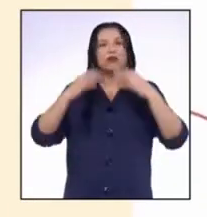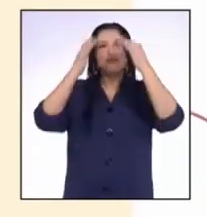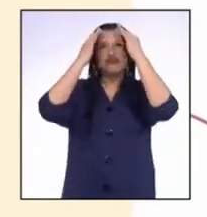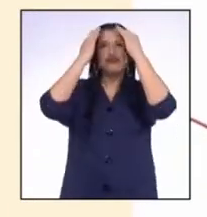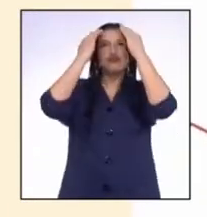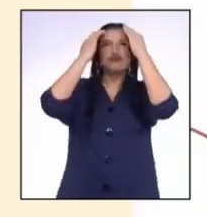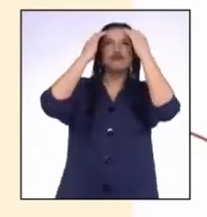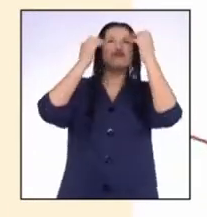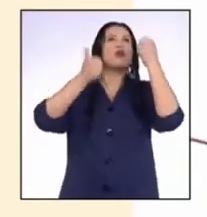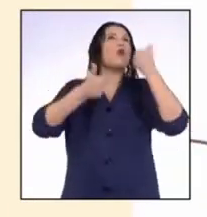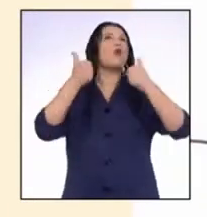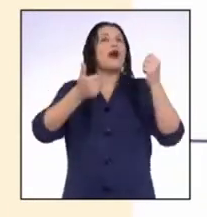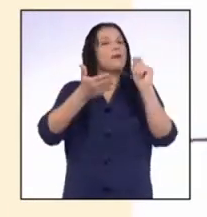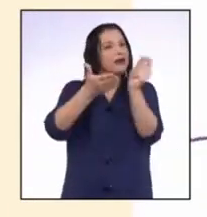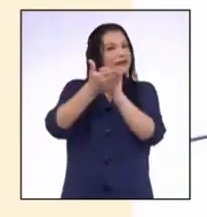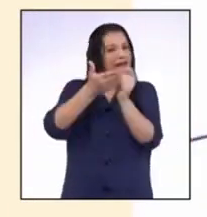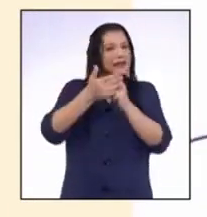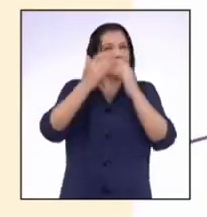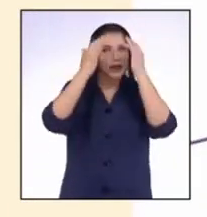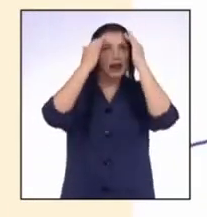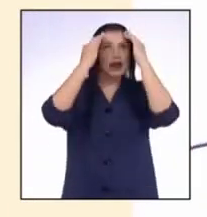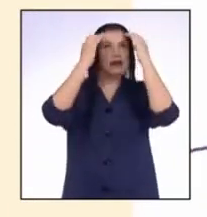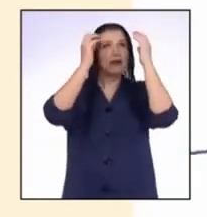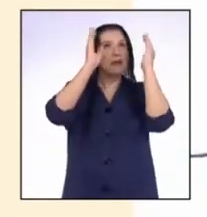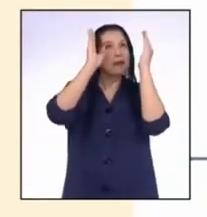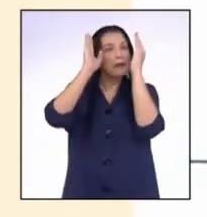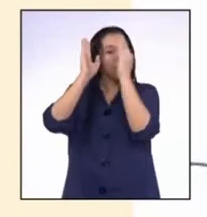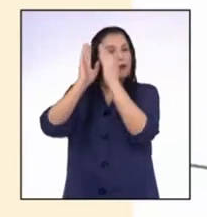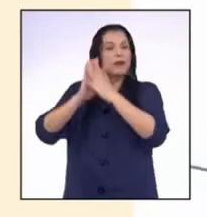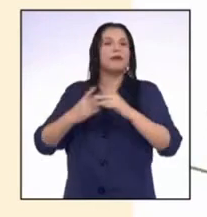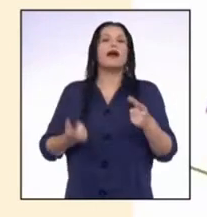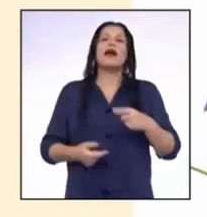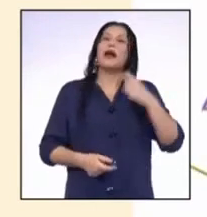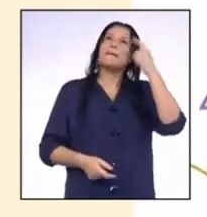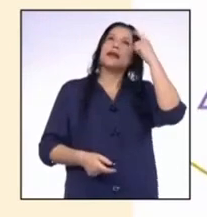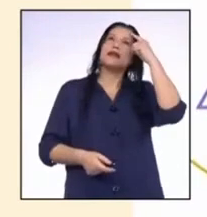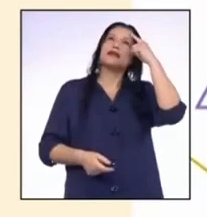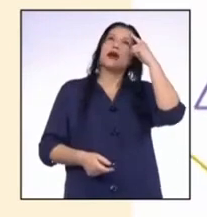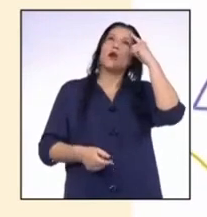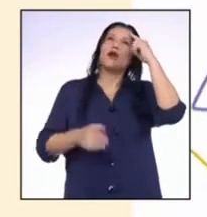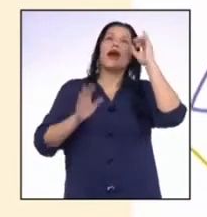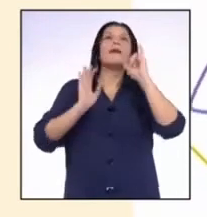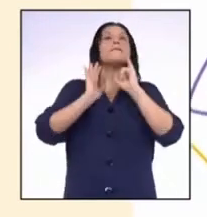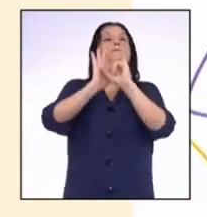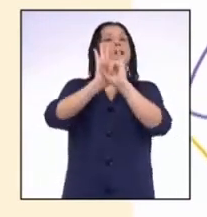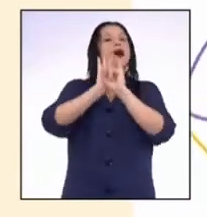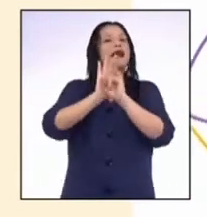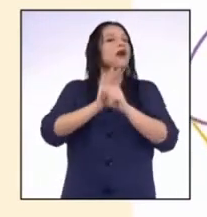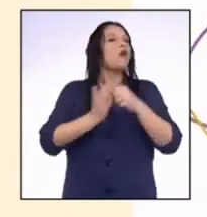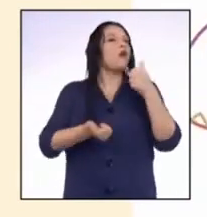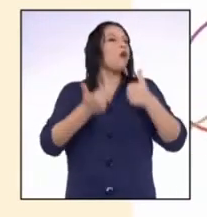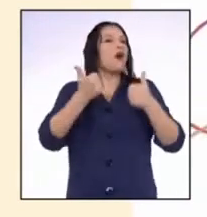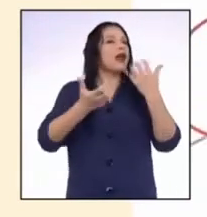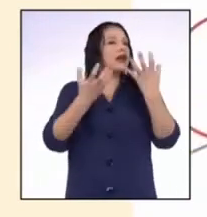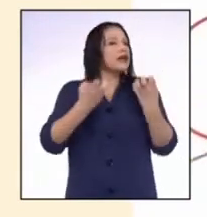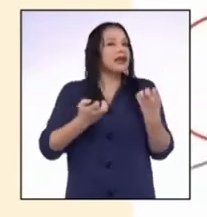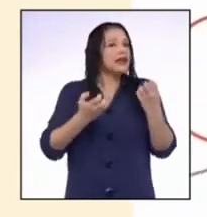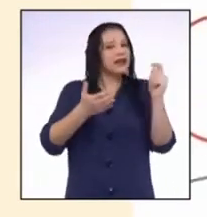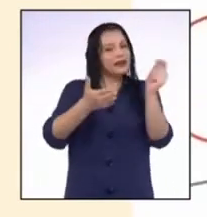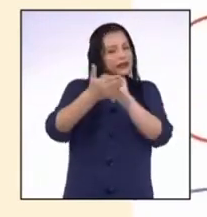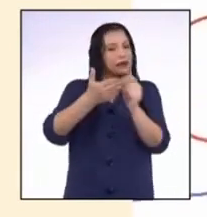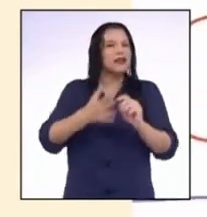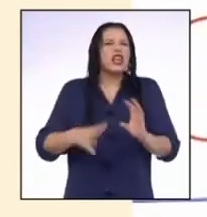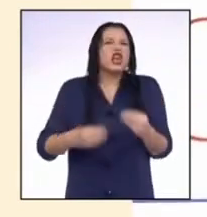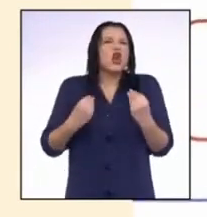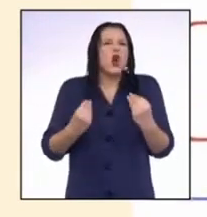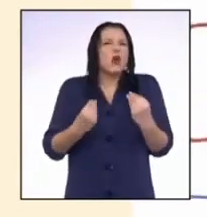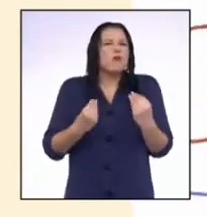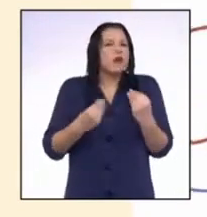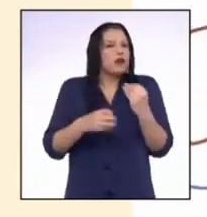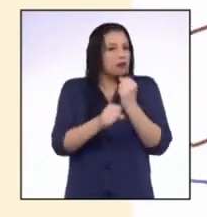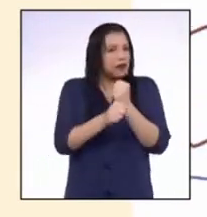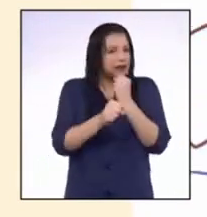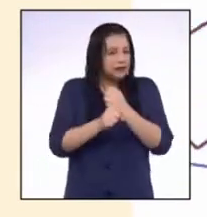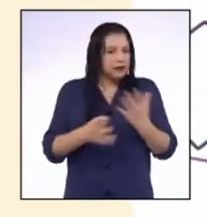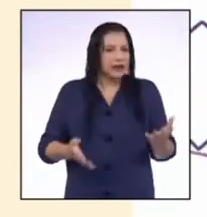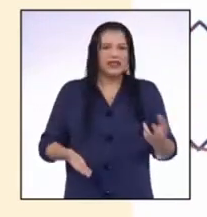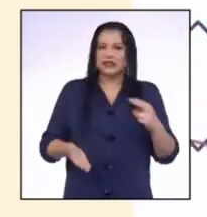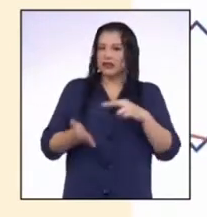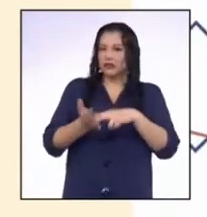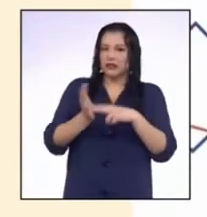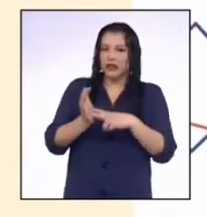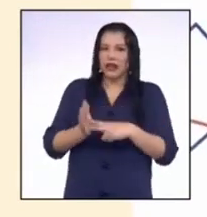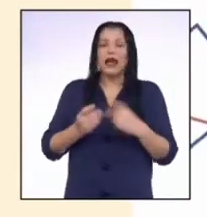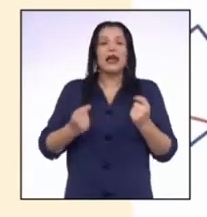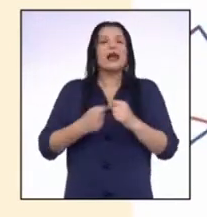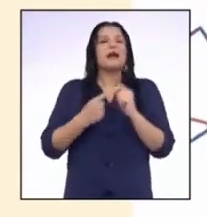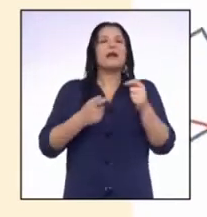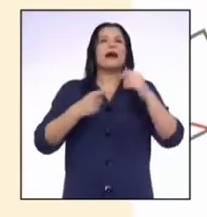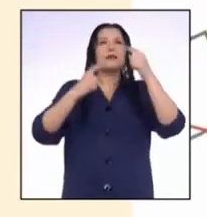del texto que van a escribir. Se formulan una imagen de lo que quieren escribir y también cómo van a trabajar, es decir,